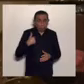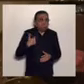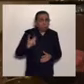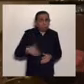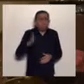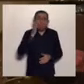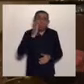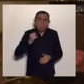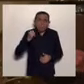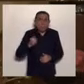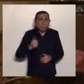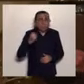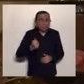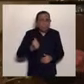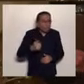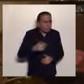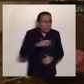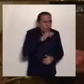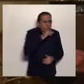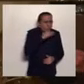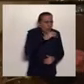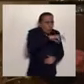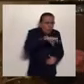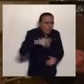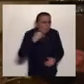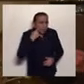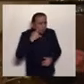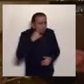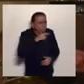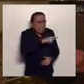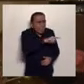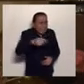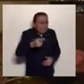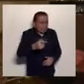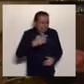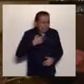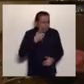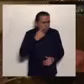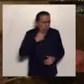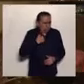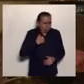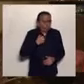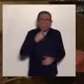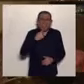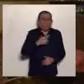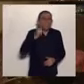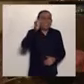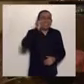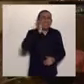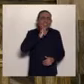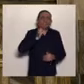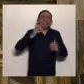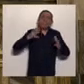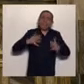Yo soy el buen pastor, conozco a mis ovejas y mis ovejas me conocen a mí, dice el Señor.